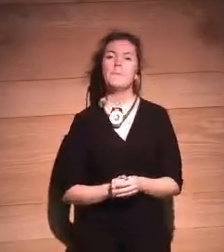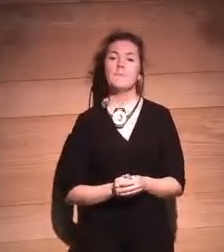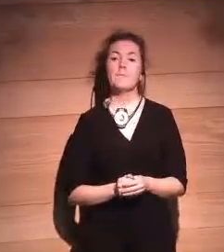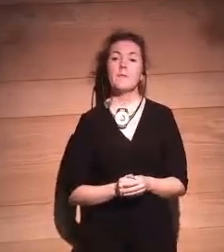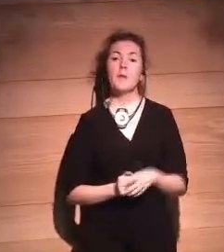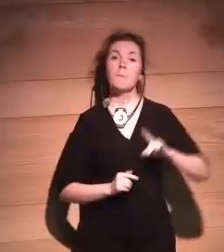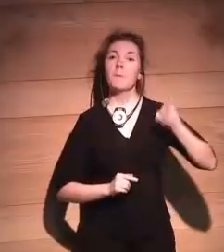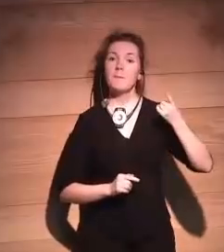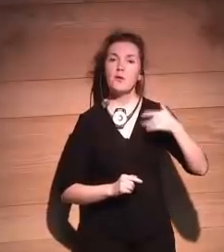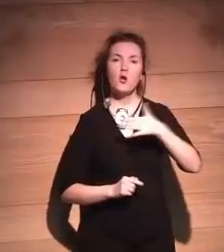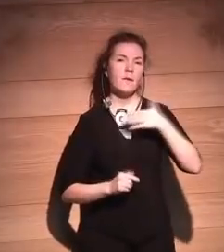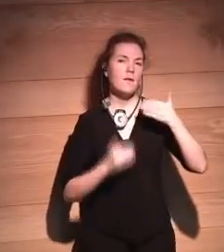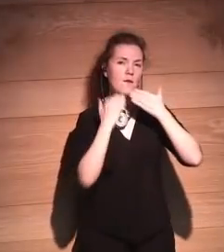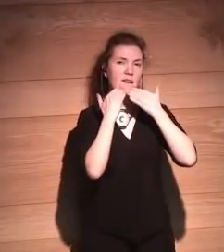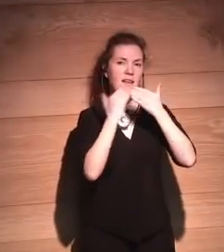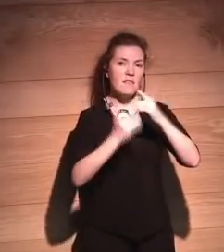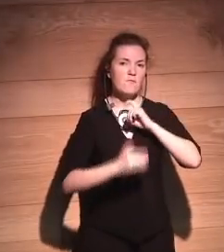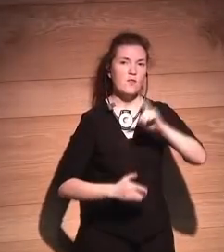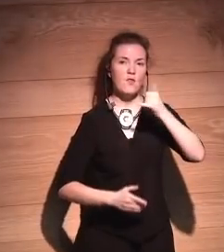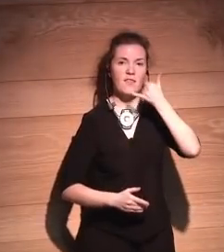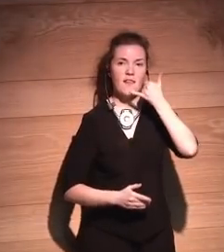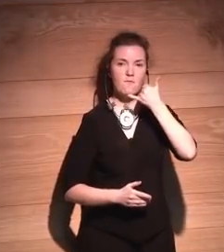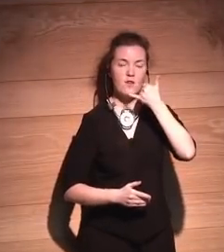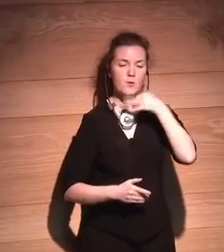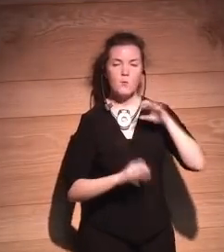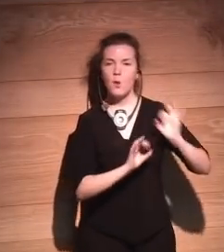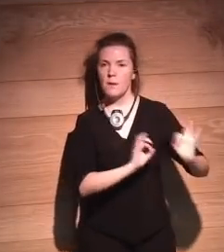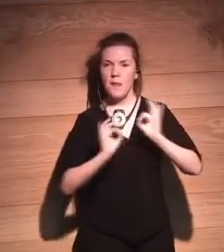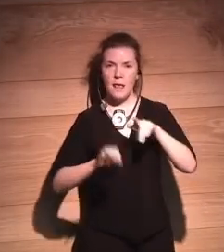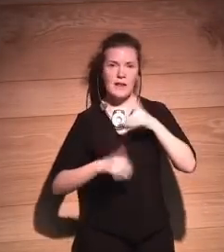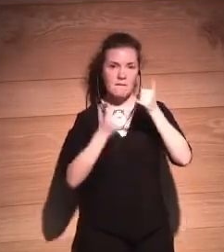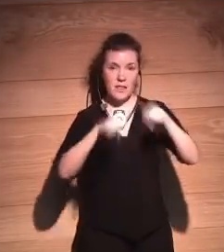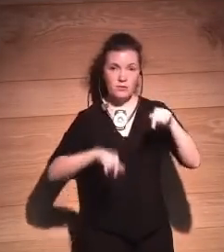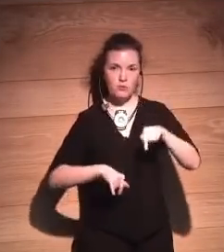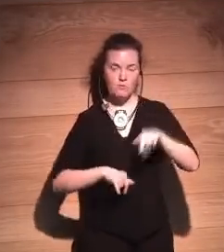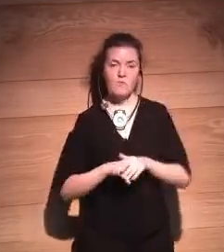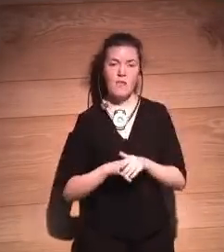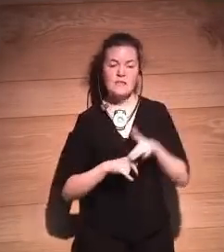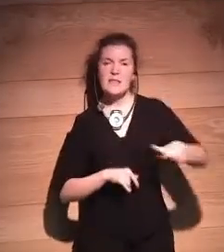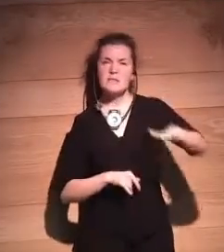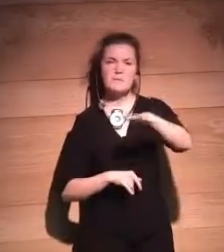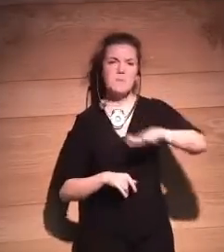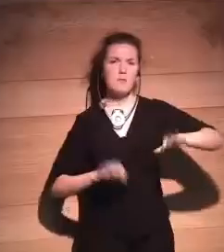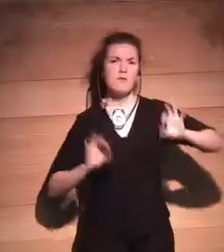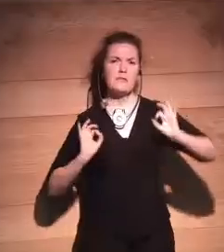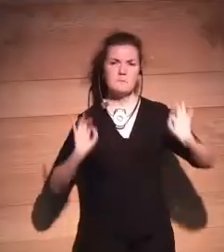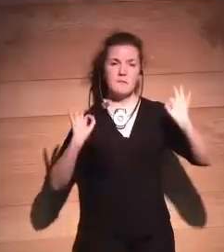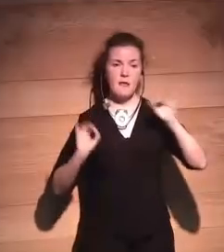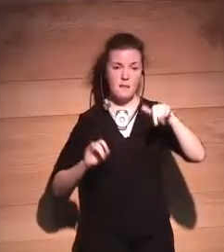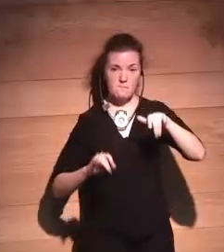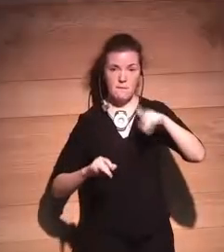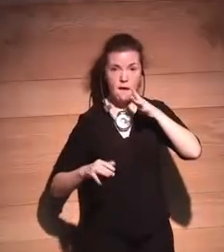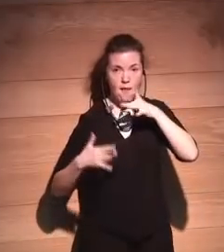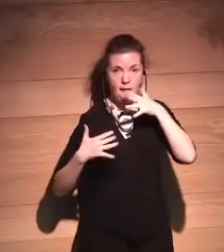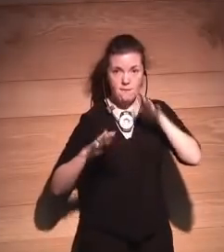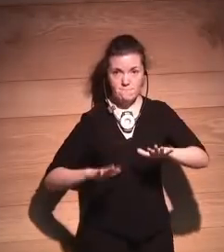Antes de nada quiero agradecer a la Fundación Telefónica por la organización de este evento, por este espacio tan especial en el que nos